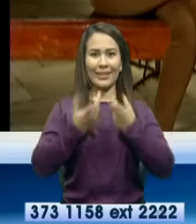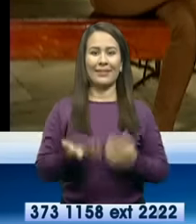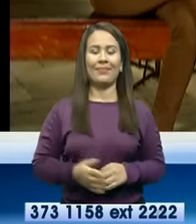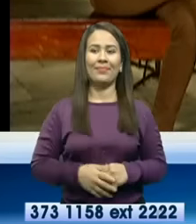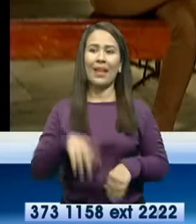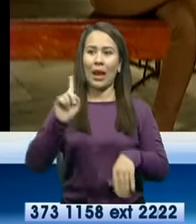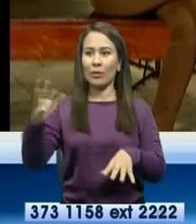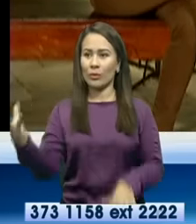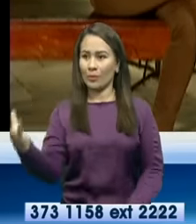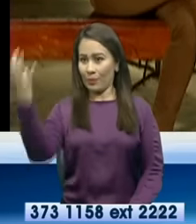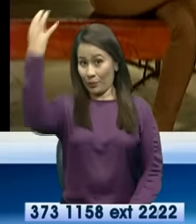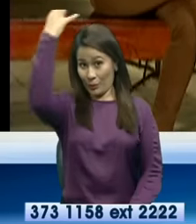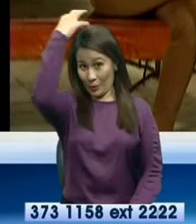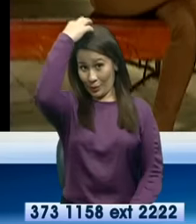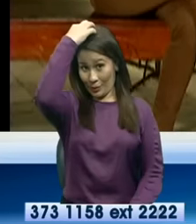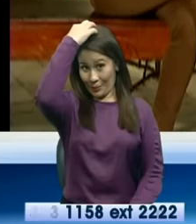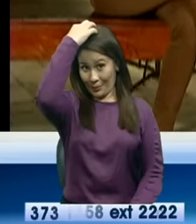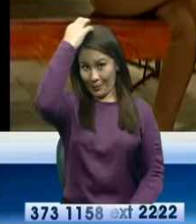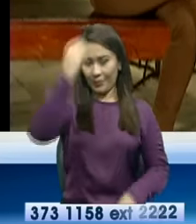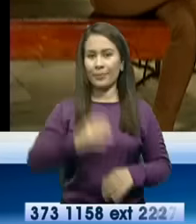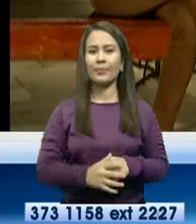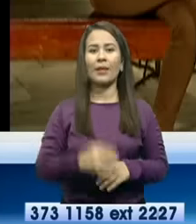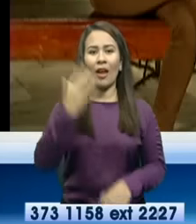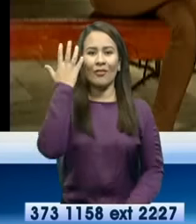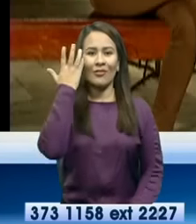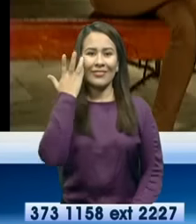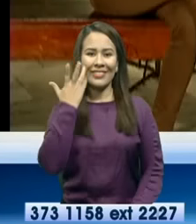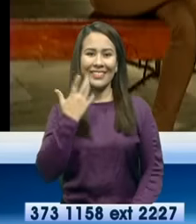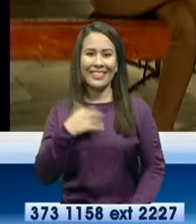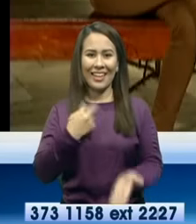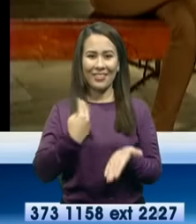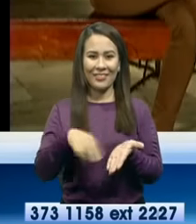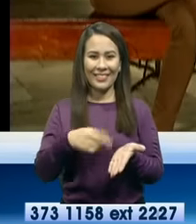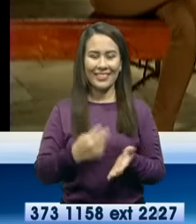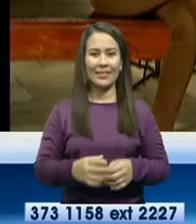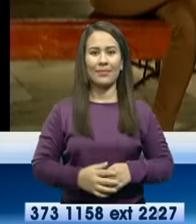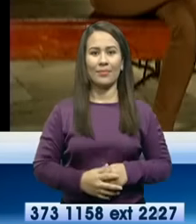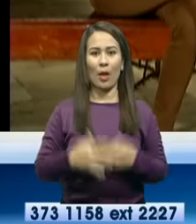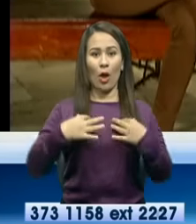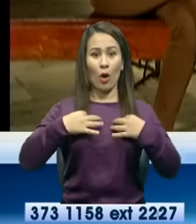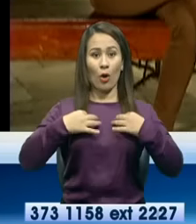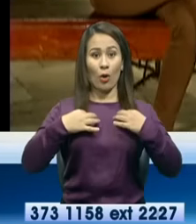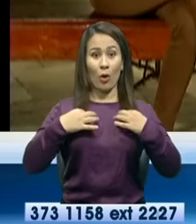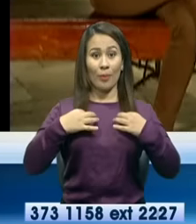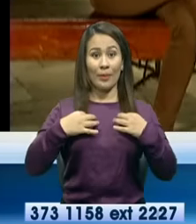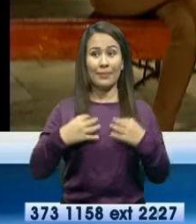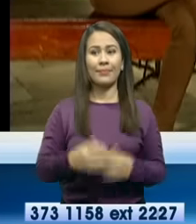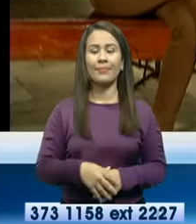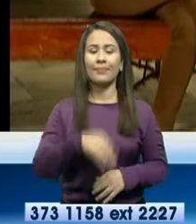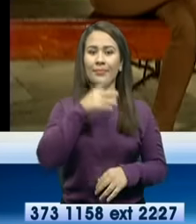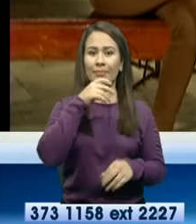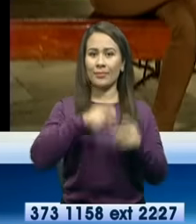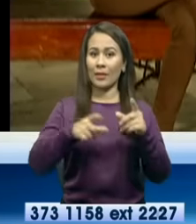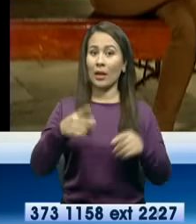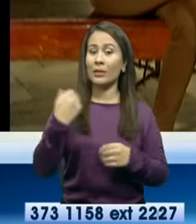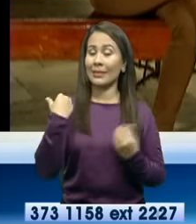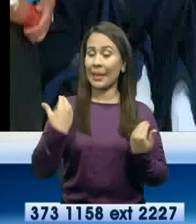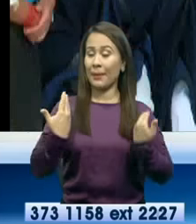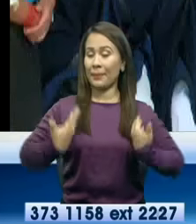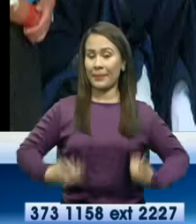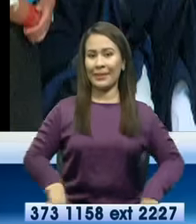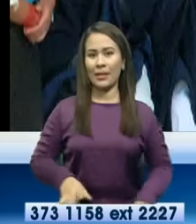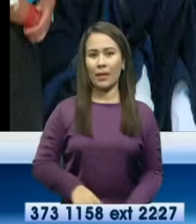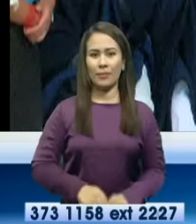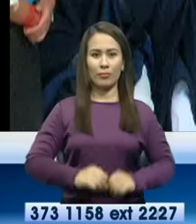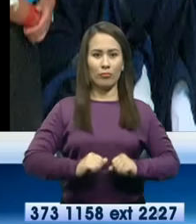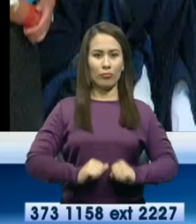pone sombrero, pero en esas fechas se pone, en las fechas de las fiestas. Por ejemplo, la ropa en este caso, la que estoy vestido, es ya ropa de